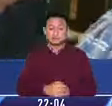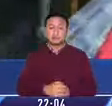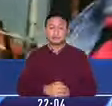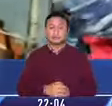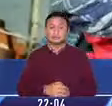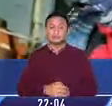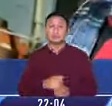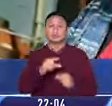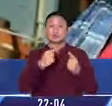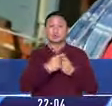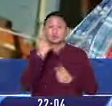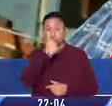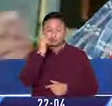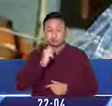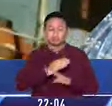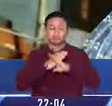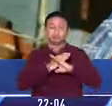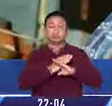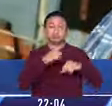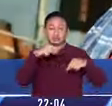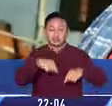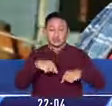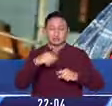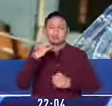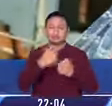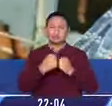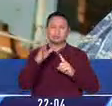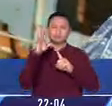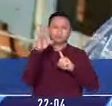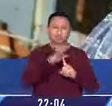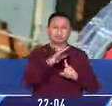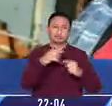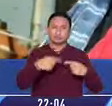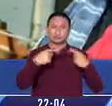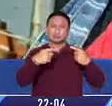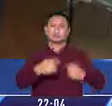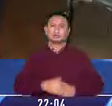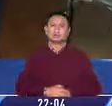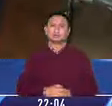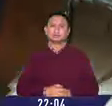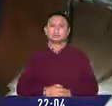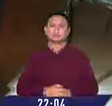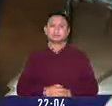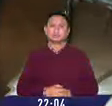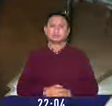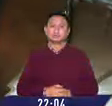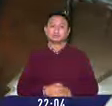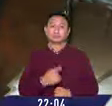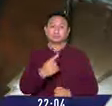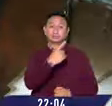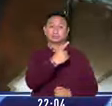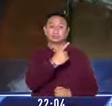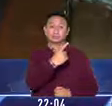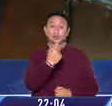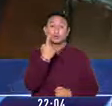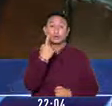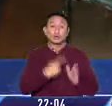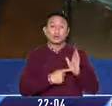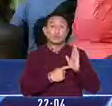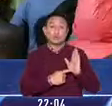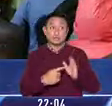la mafia que nos está amenazando todos los días. Lo que ven en imágenes es solo una muestra de